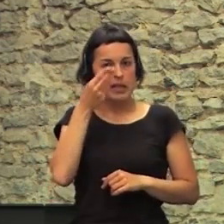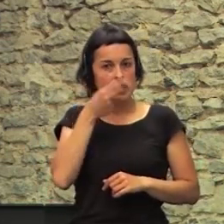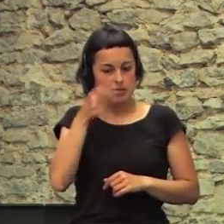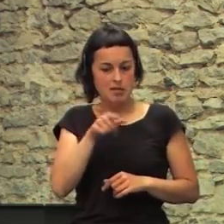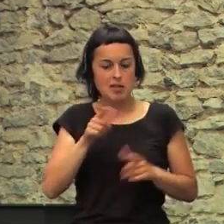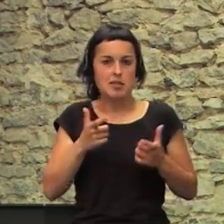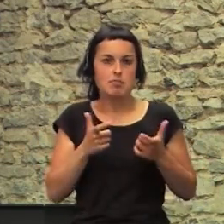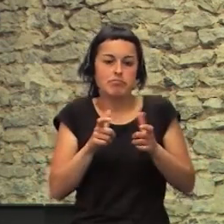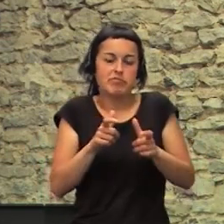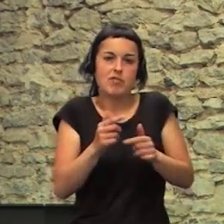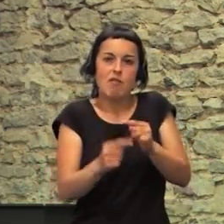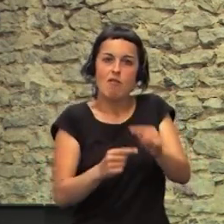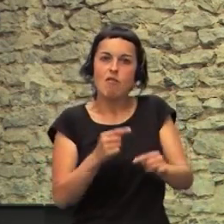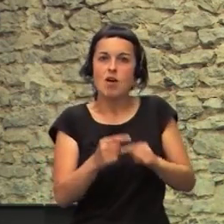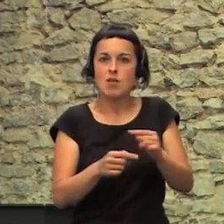genera